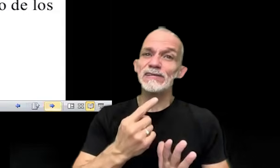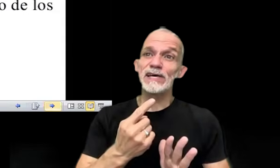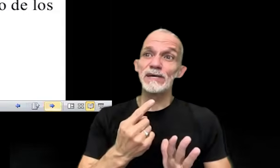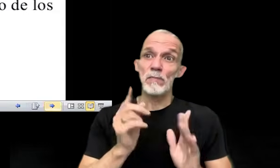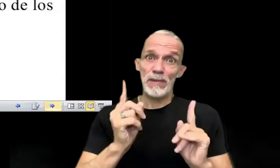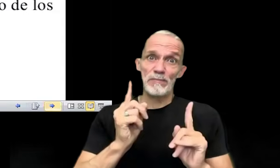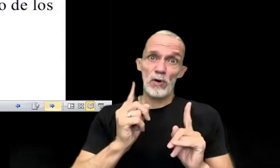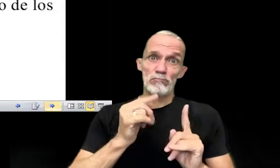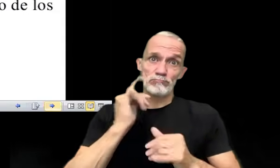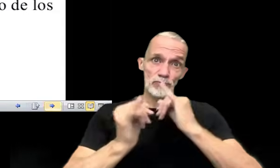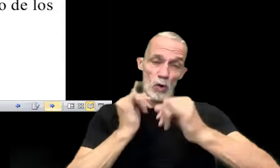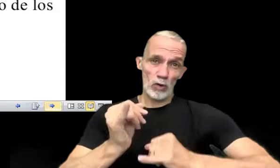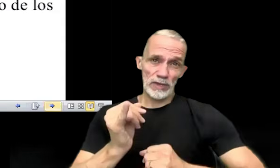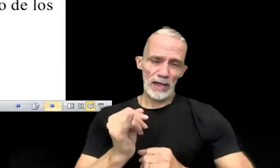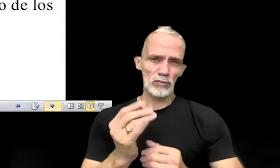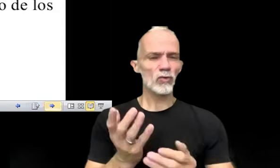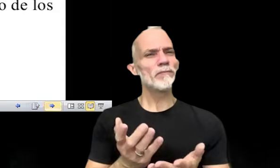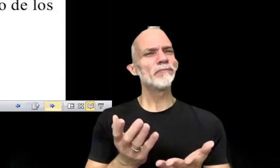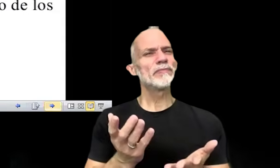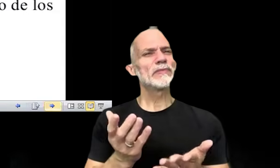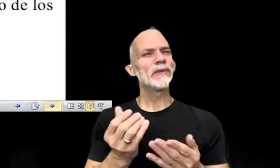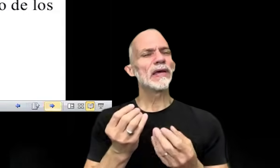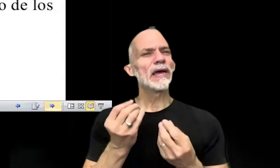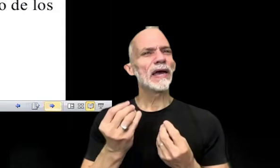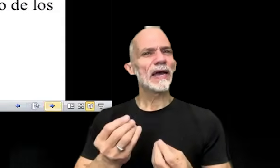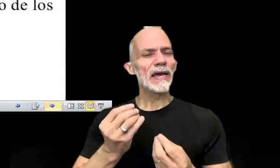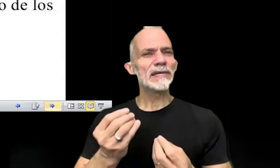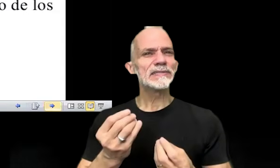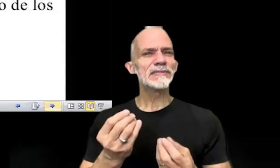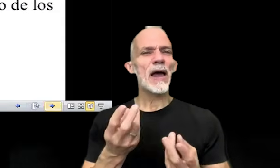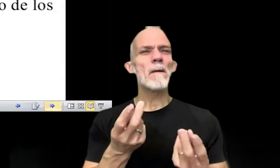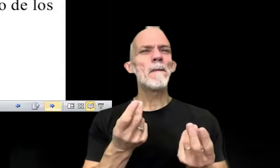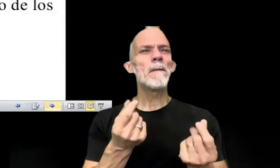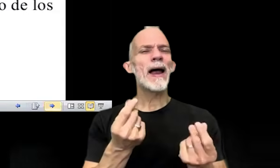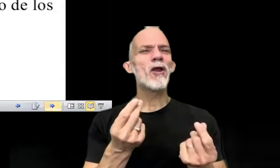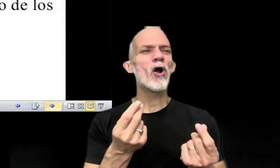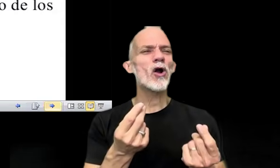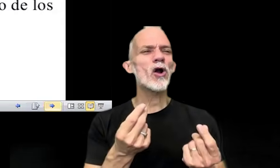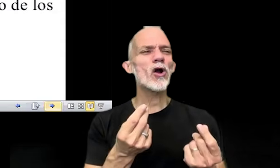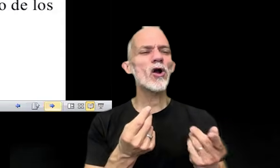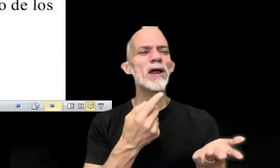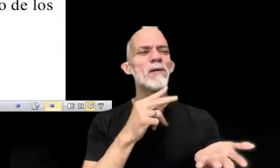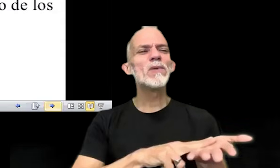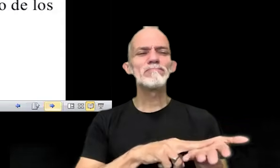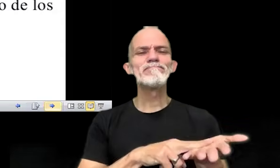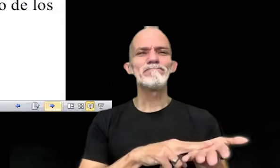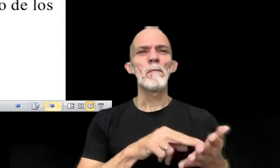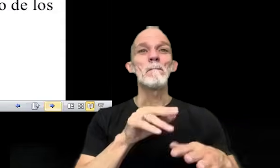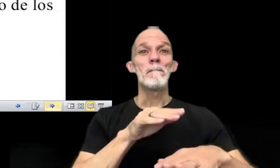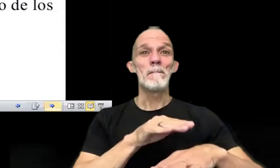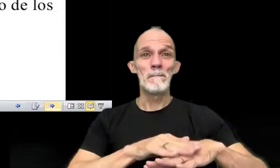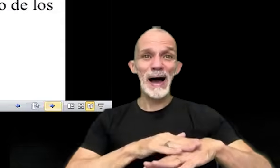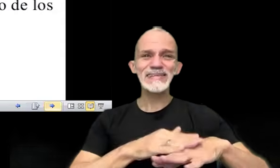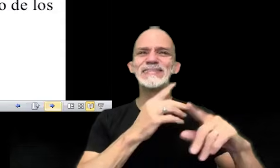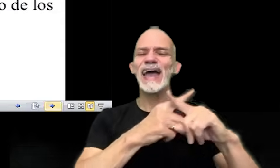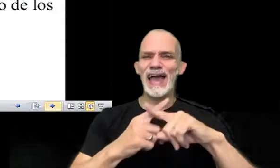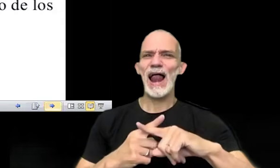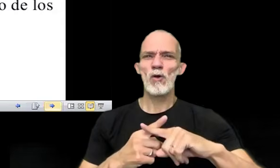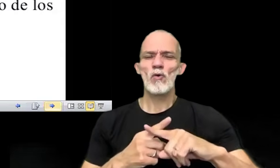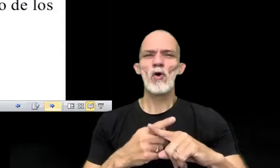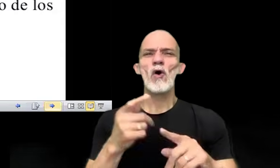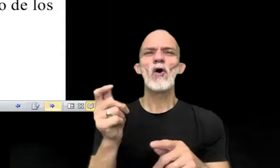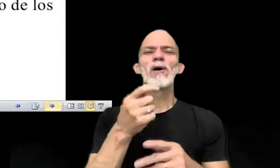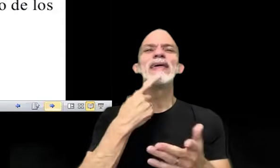estoy planteando de lo que es que el valor fiscal debe ser la base de cálculo del